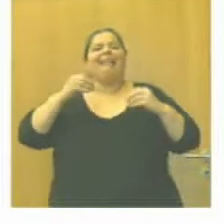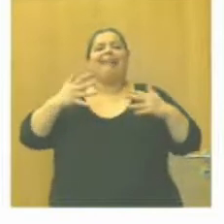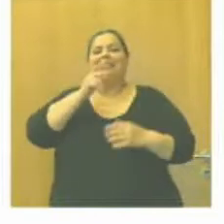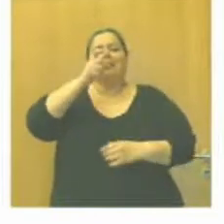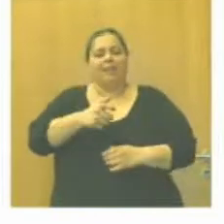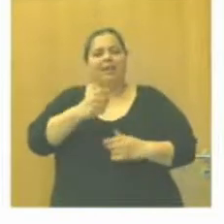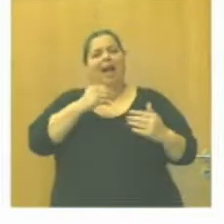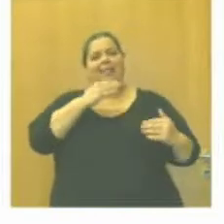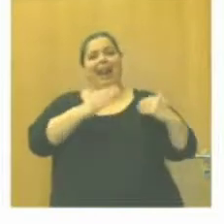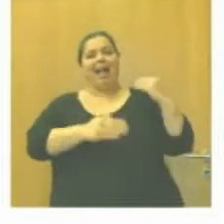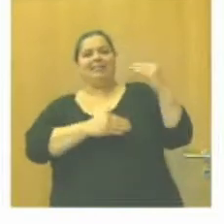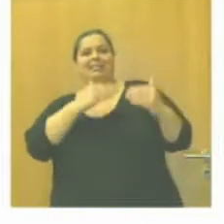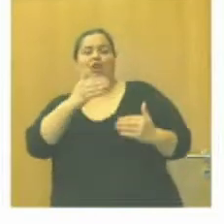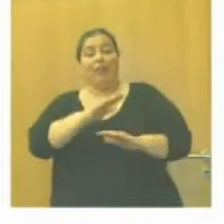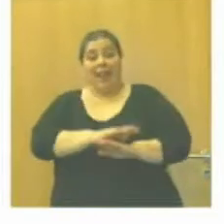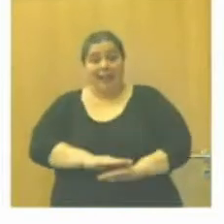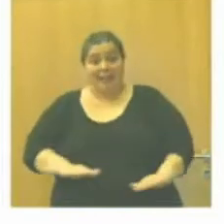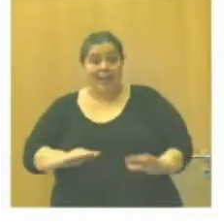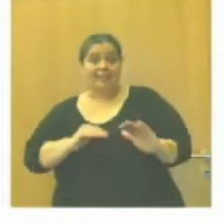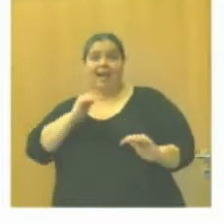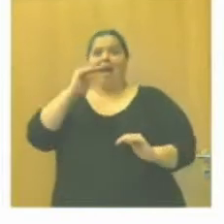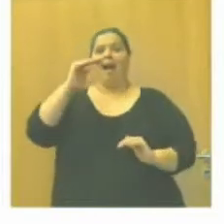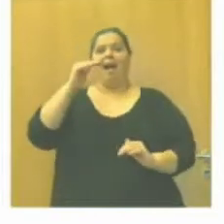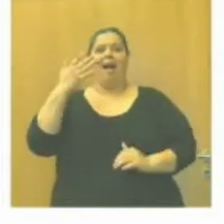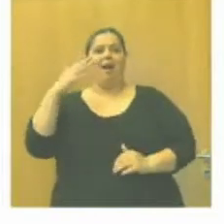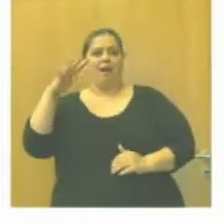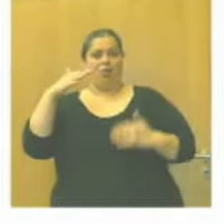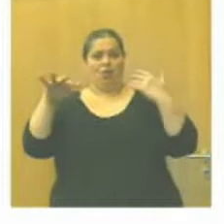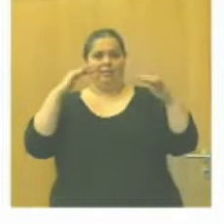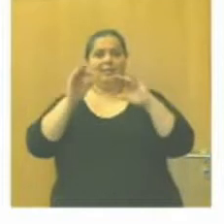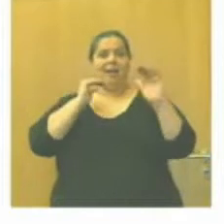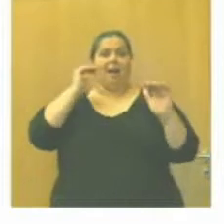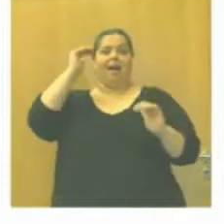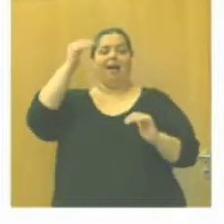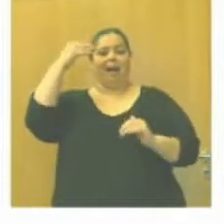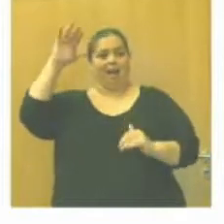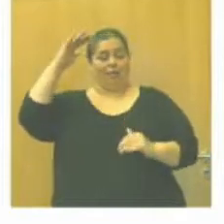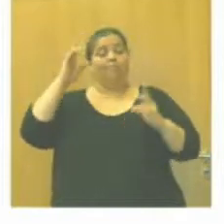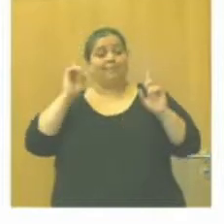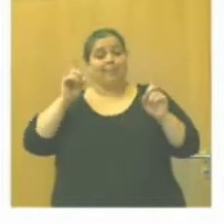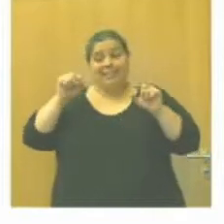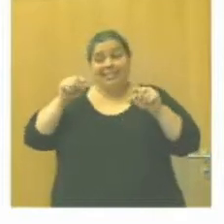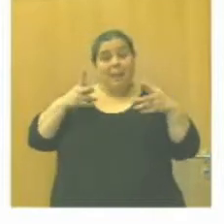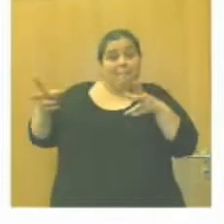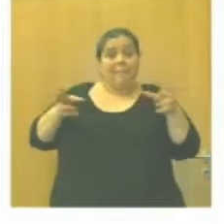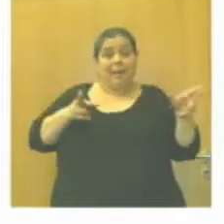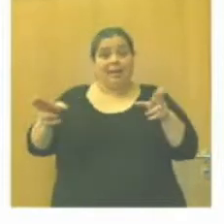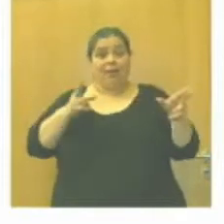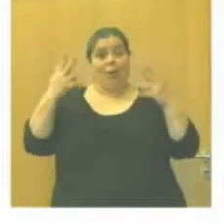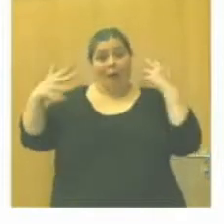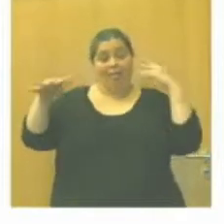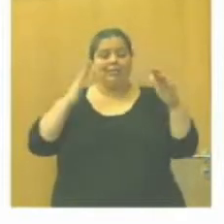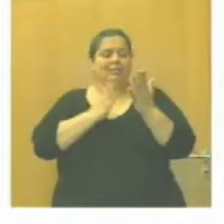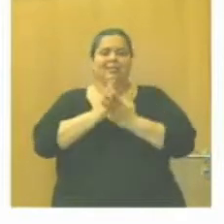la transición de la niñez a la adultez, qué significa ese periodo de adolescencia que es un gran desconocido